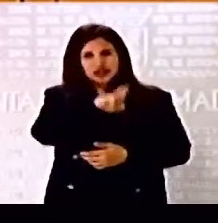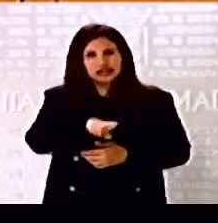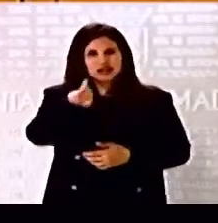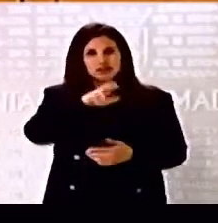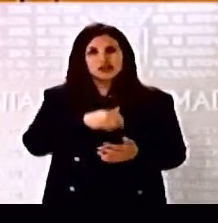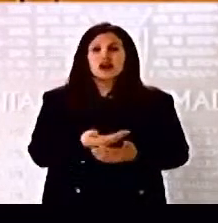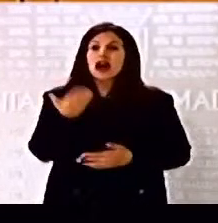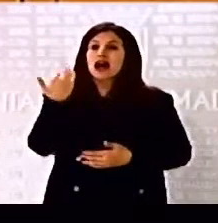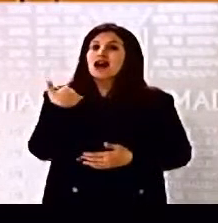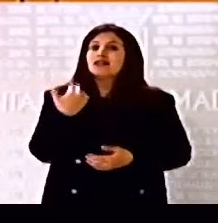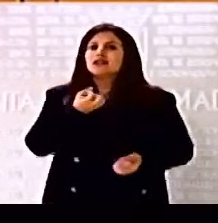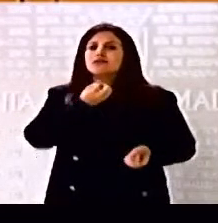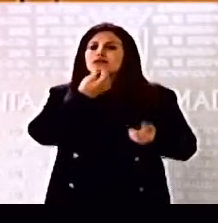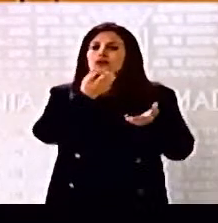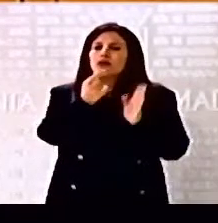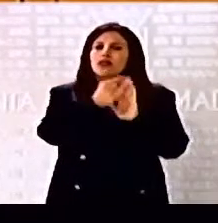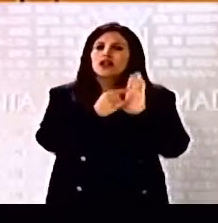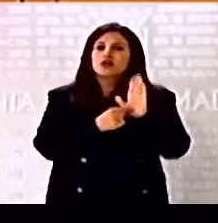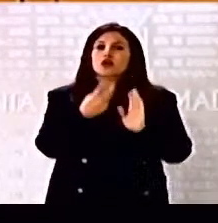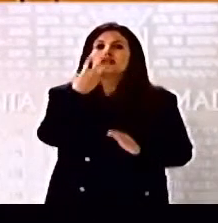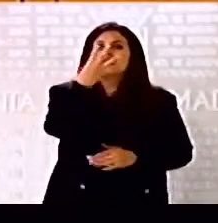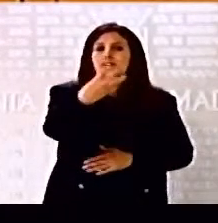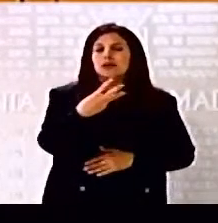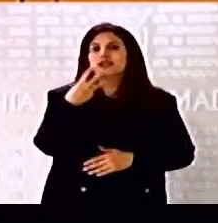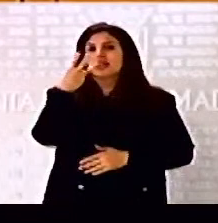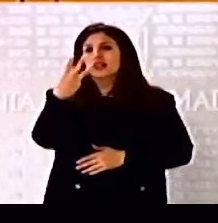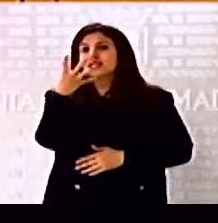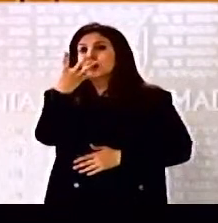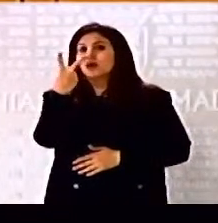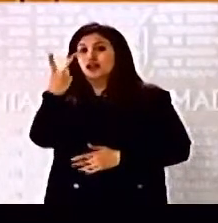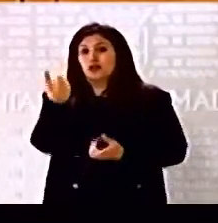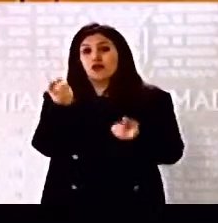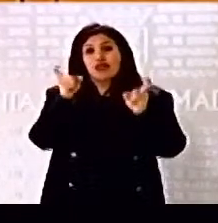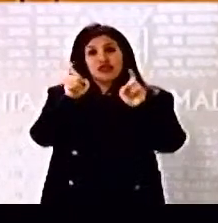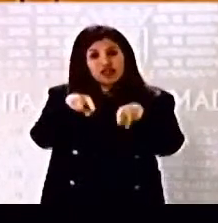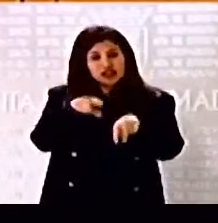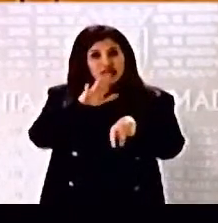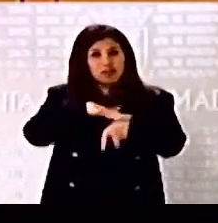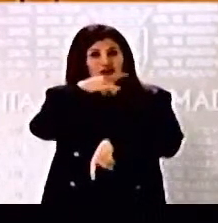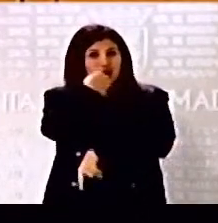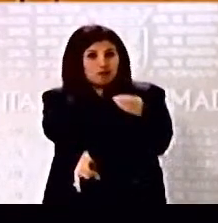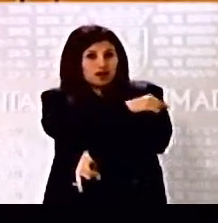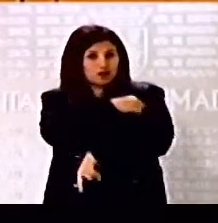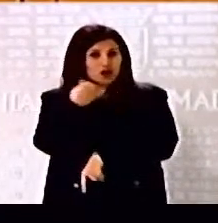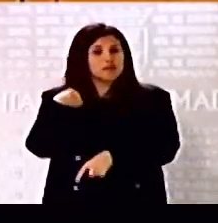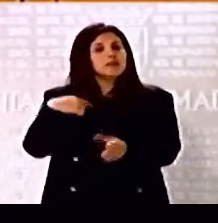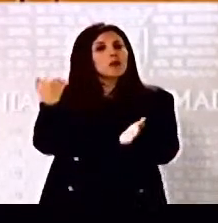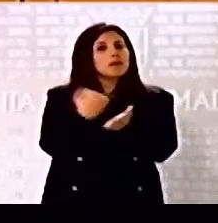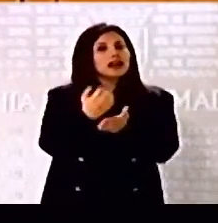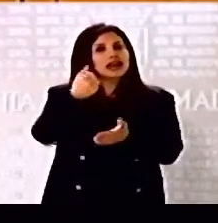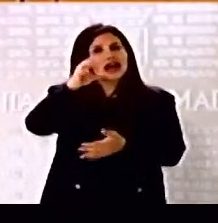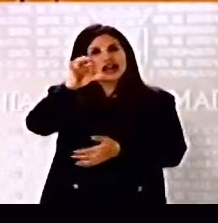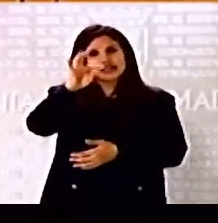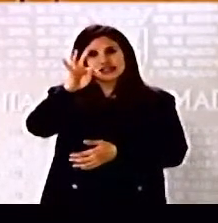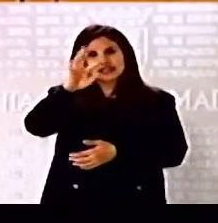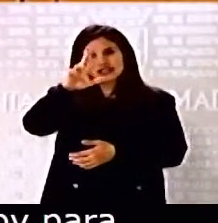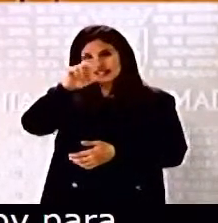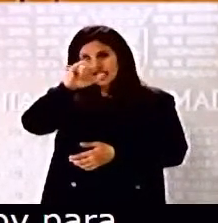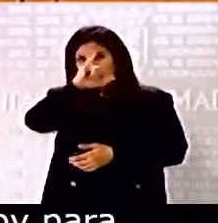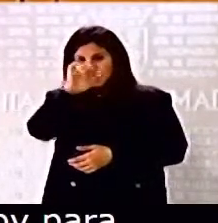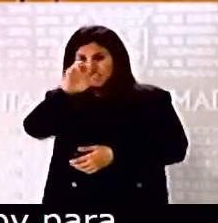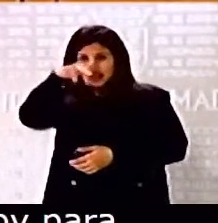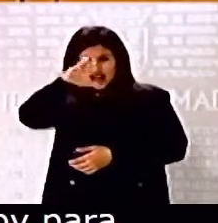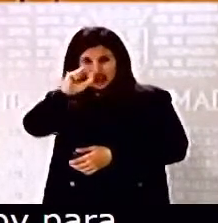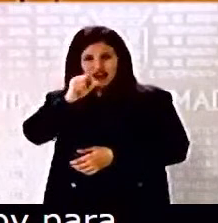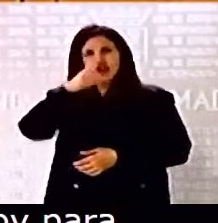el dato de 3.342 citas para hoy para vacunarse con AstraZeneca. Si ya tiene el dato